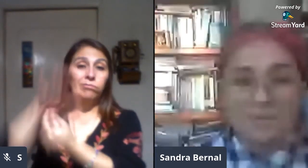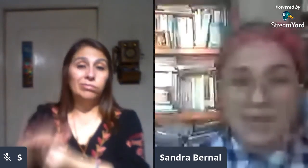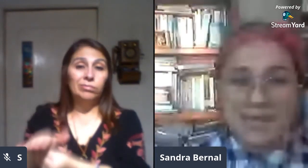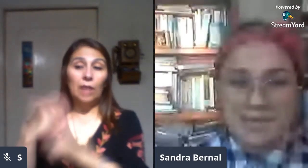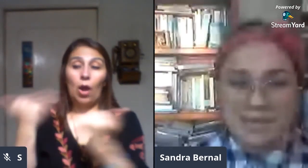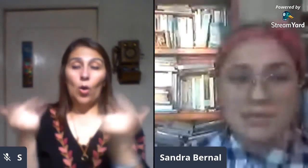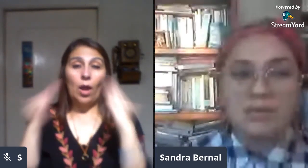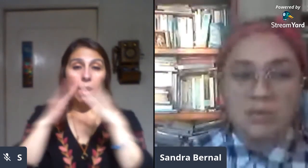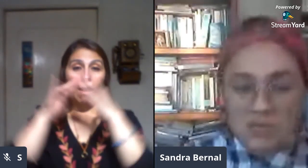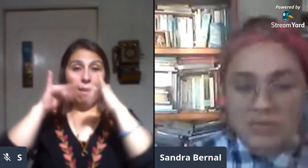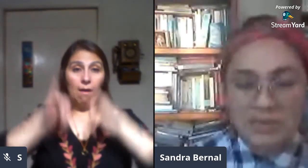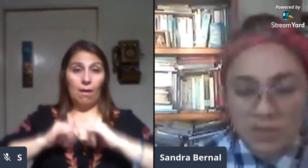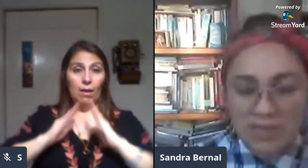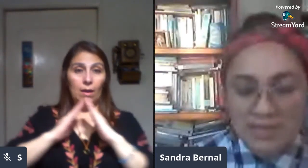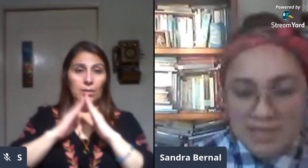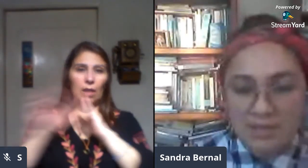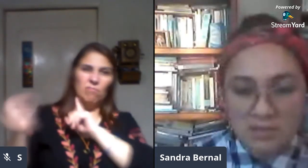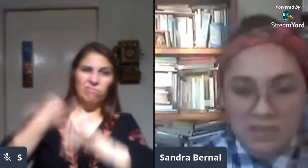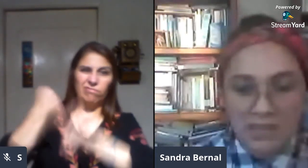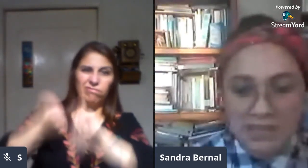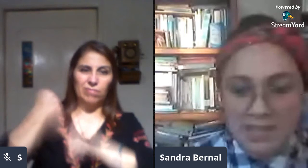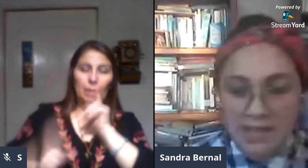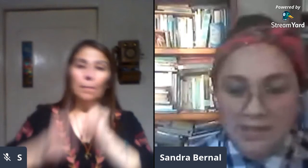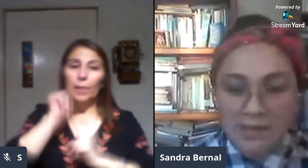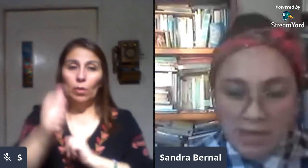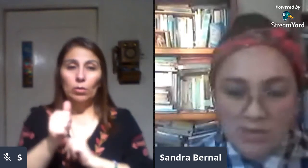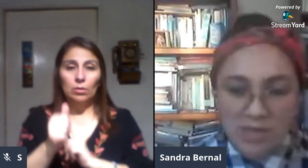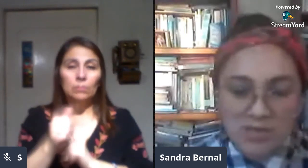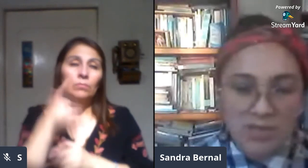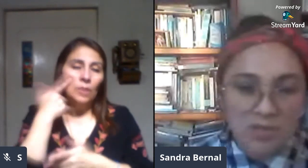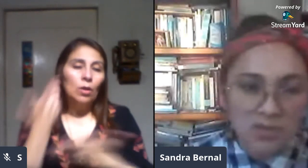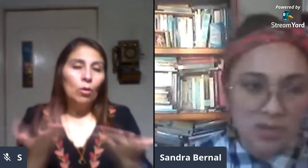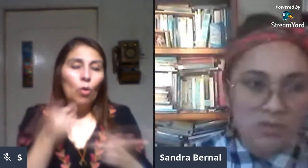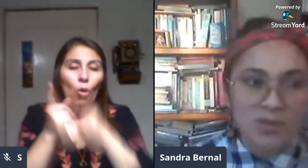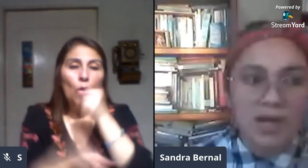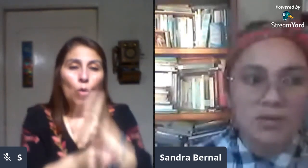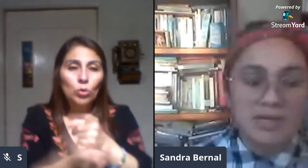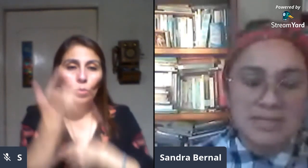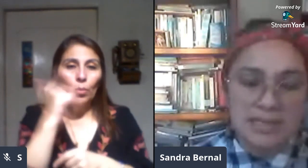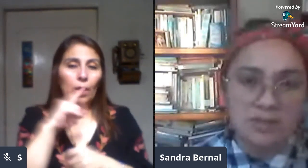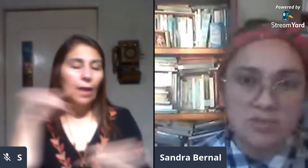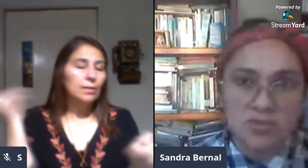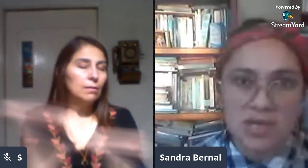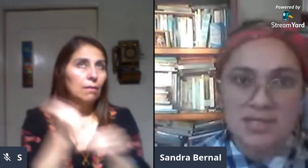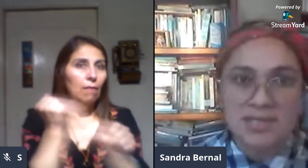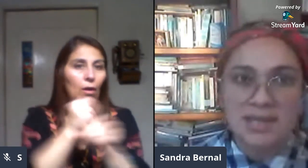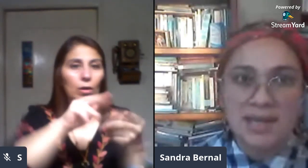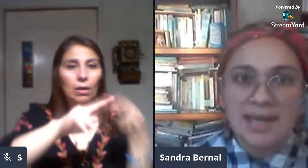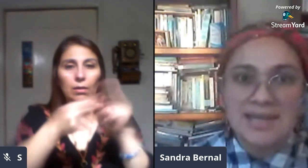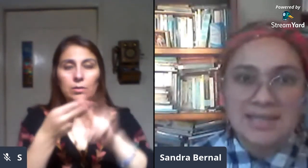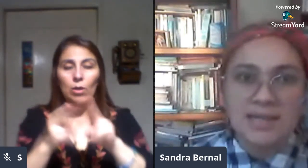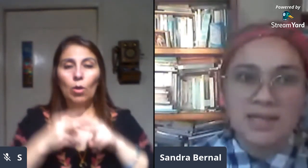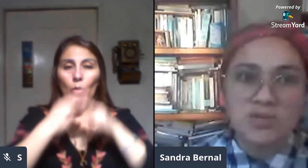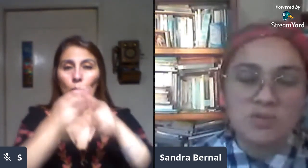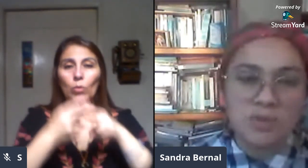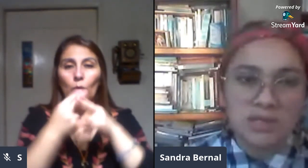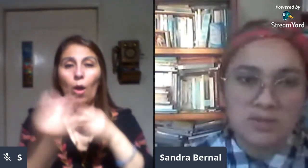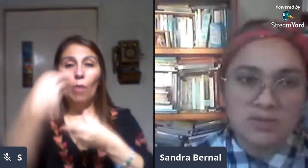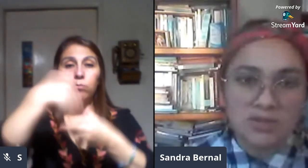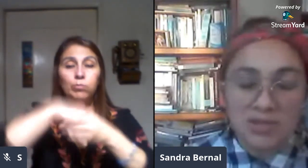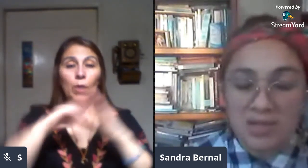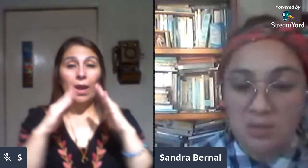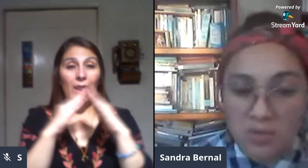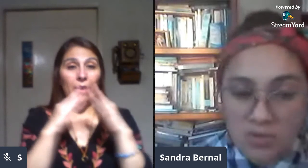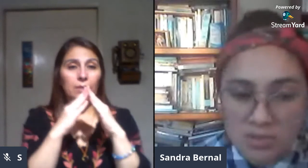pero además, justamente porque han estado sometidas a trabajos relacionados con el cuidado y estando en sus casas, están en estos